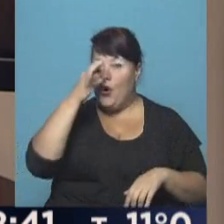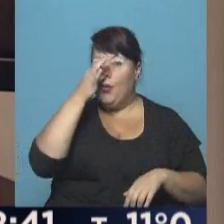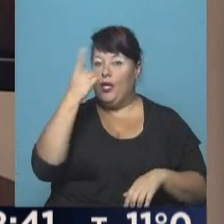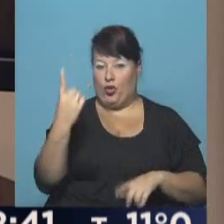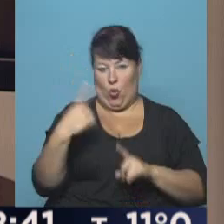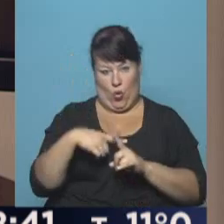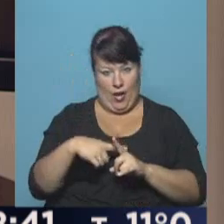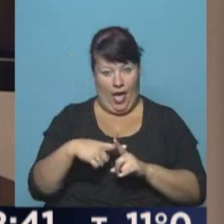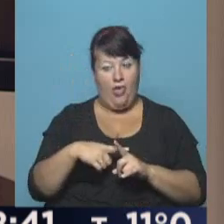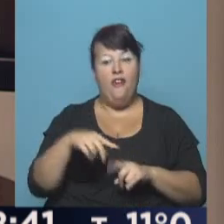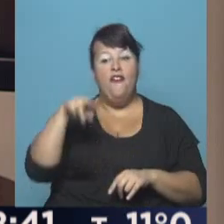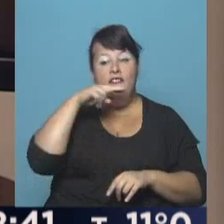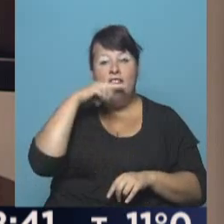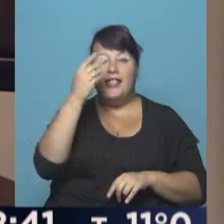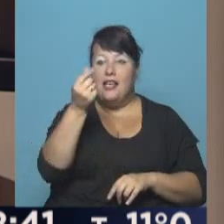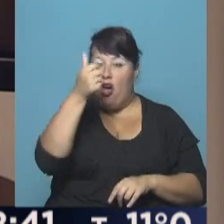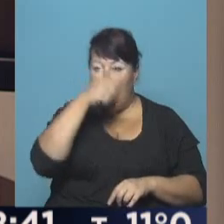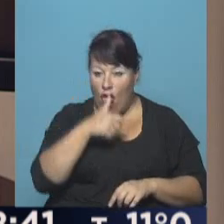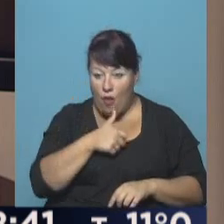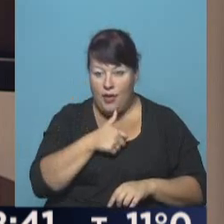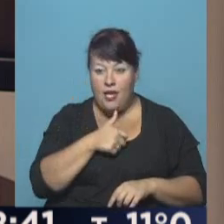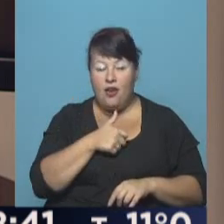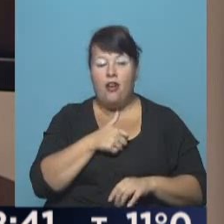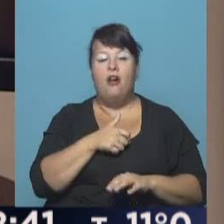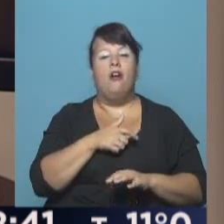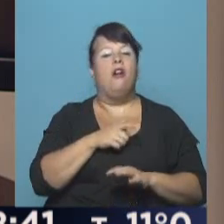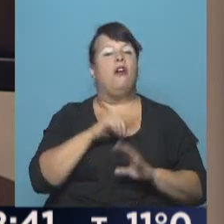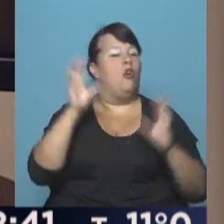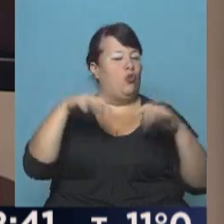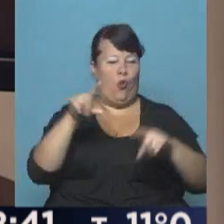21 grados. Viernes, sábado, domingo, no pronosticamos lluvia.